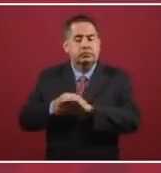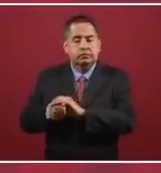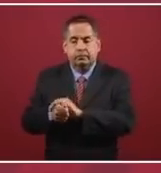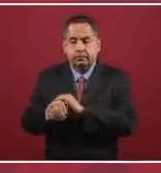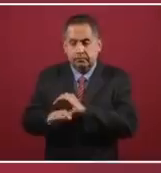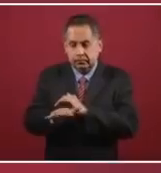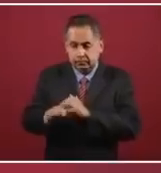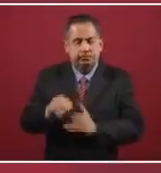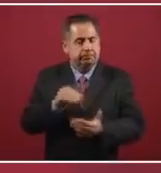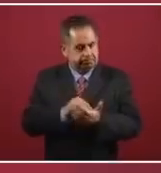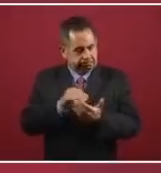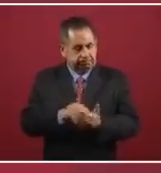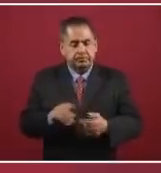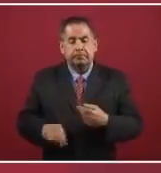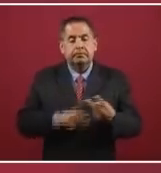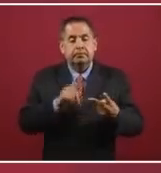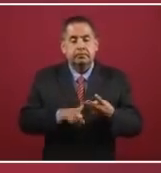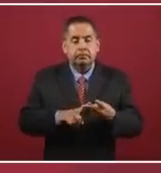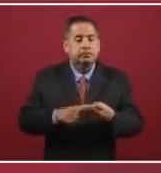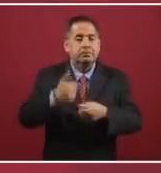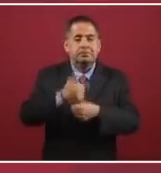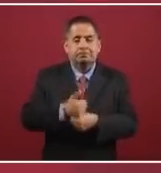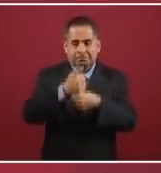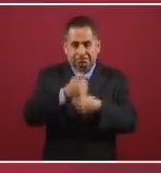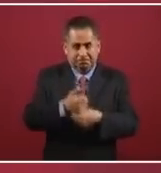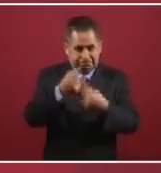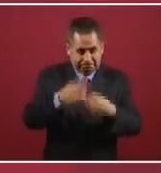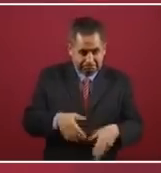apoyar a las víctimas de la violencia.